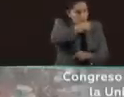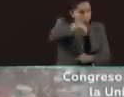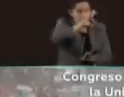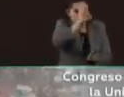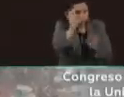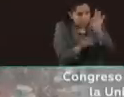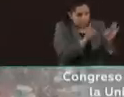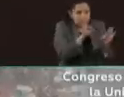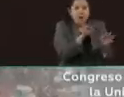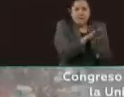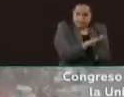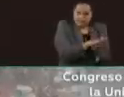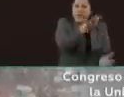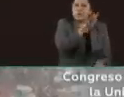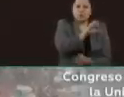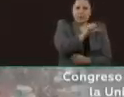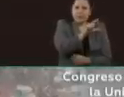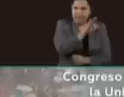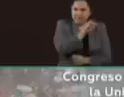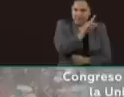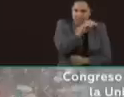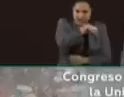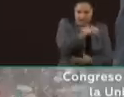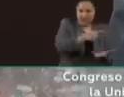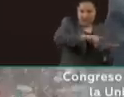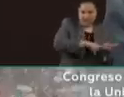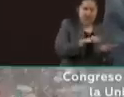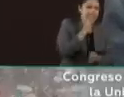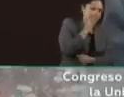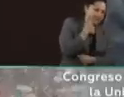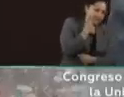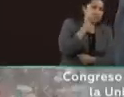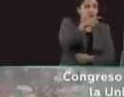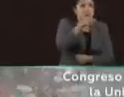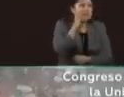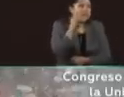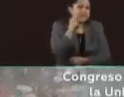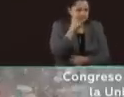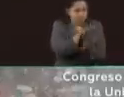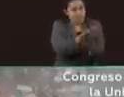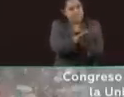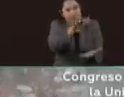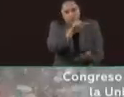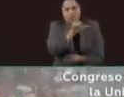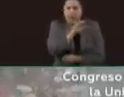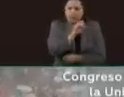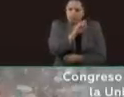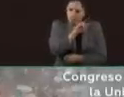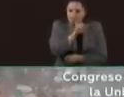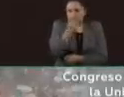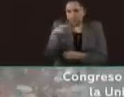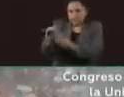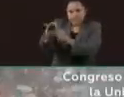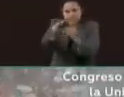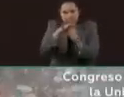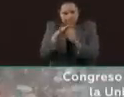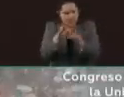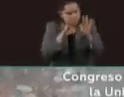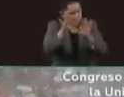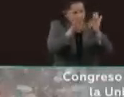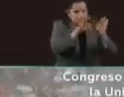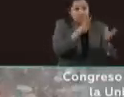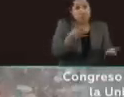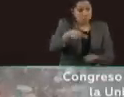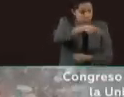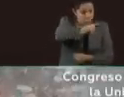aquí en la Cámara de los Diputados y la absoluta en el Senado de la República. Los legisladores verdes agradecemos a los 5 millones